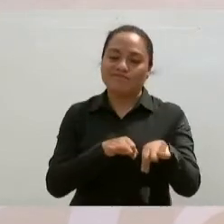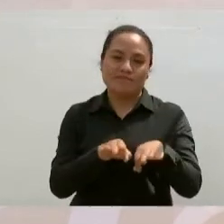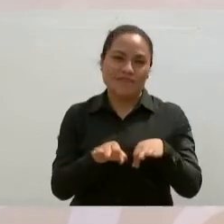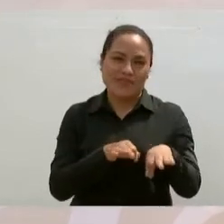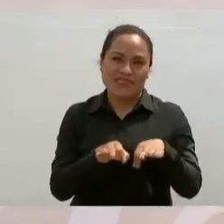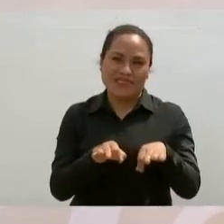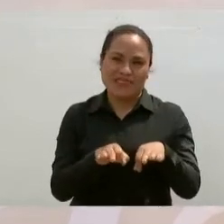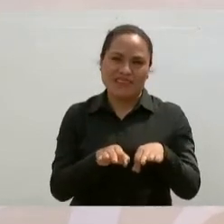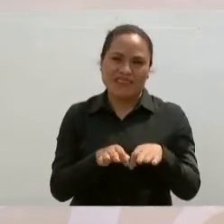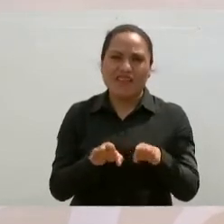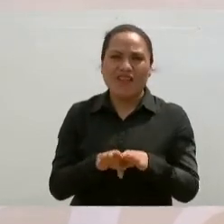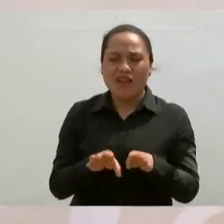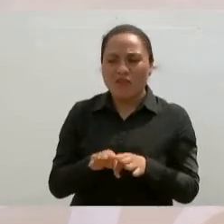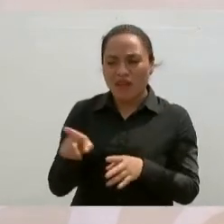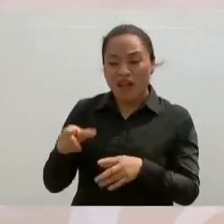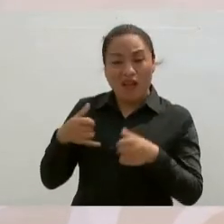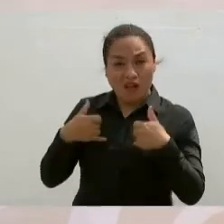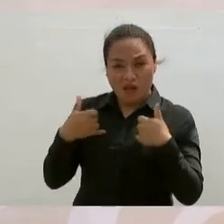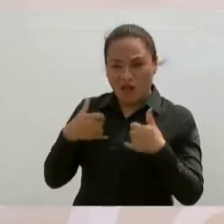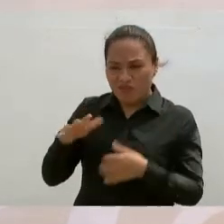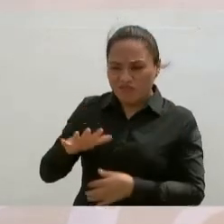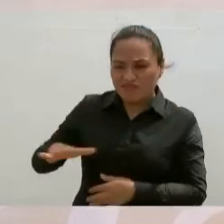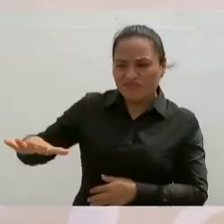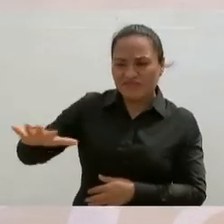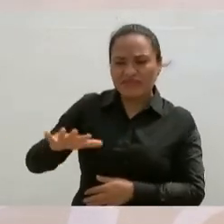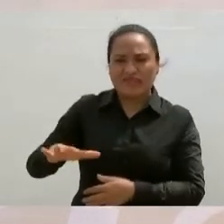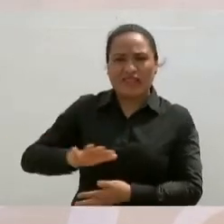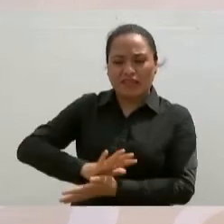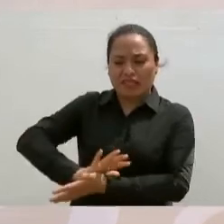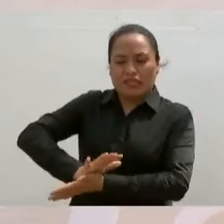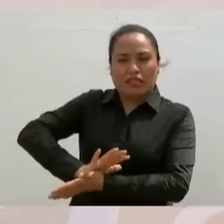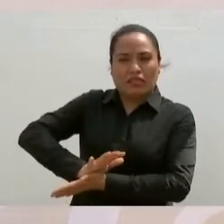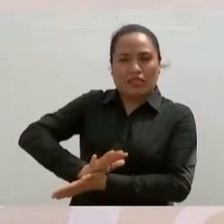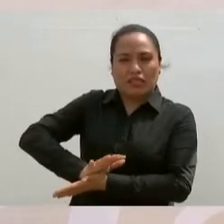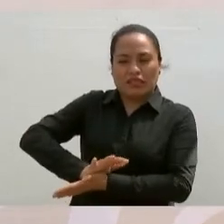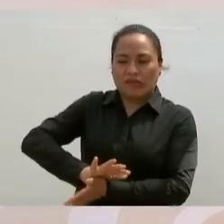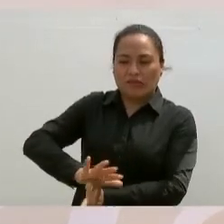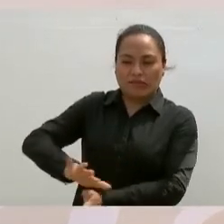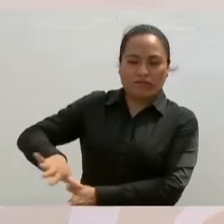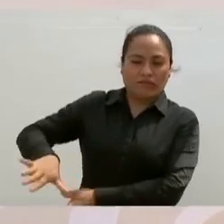Los trataban de manera despectiva,